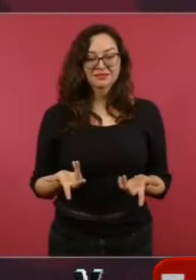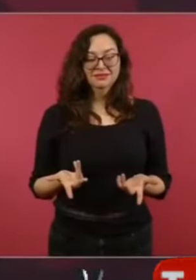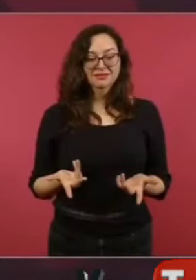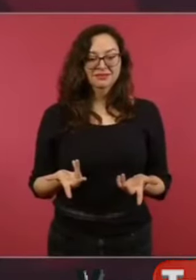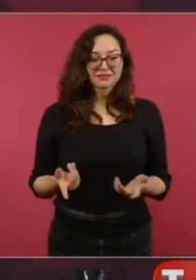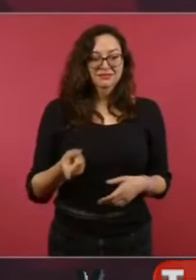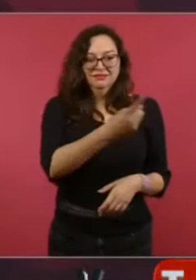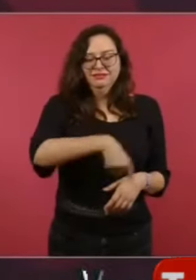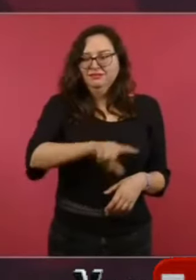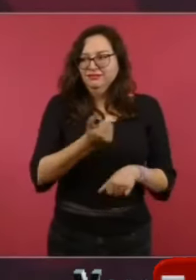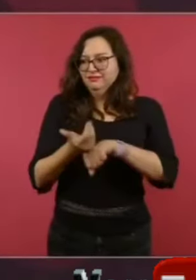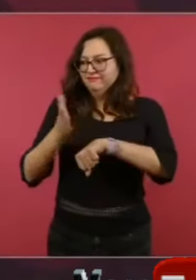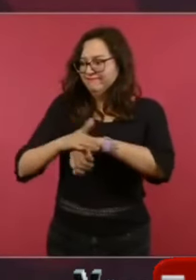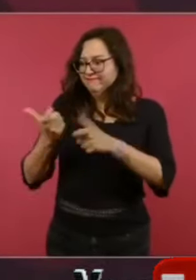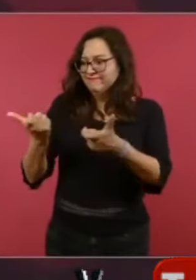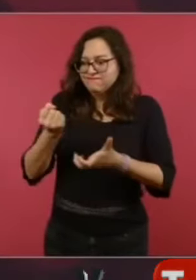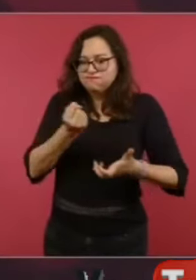administran.